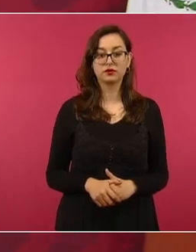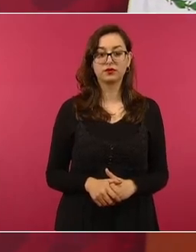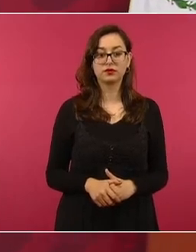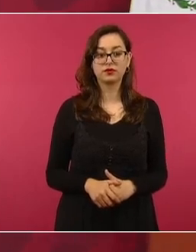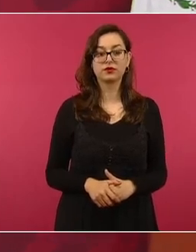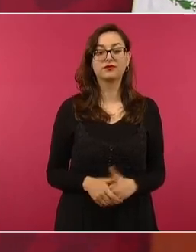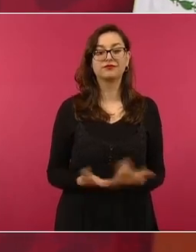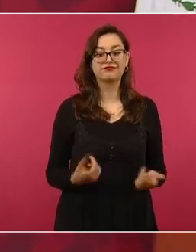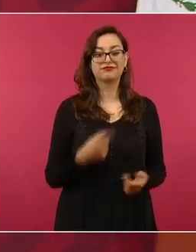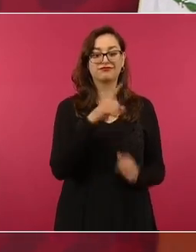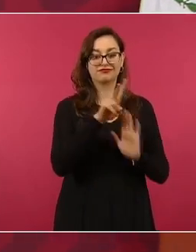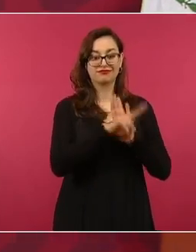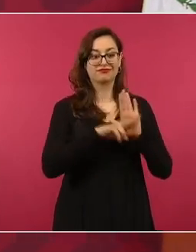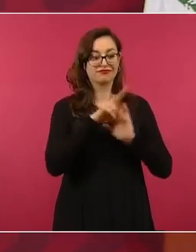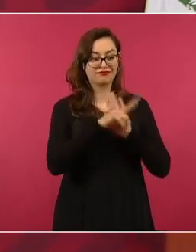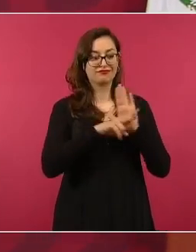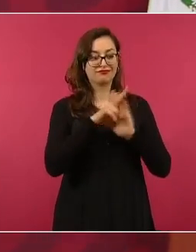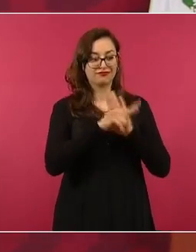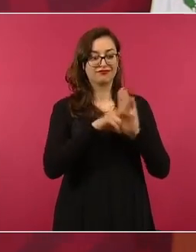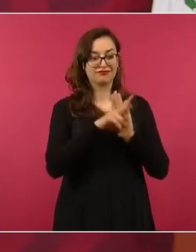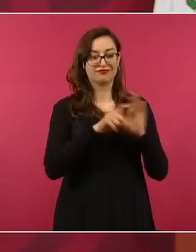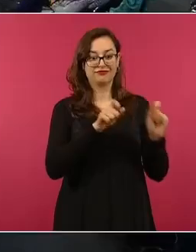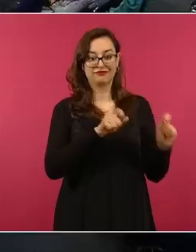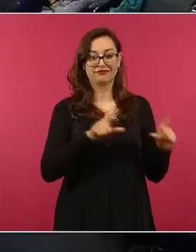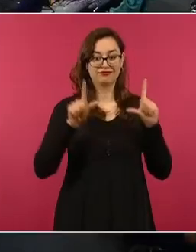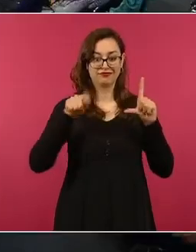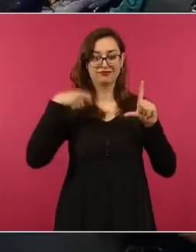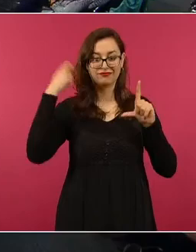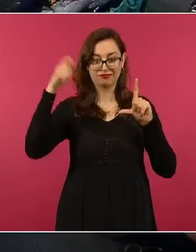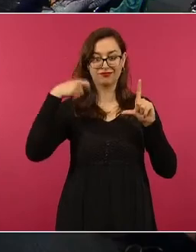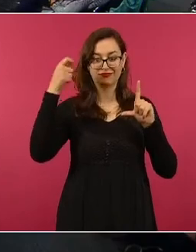un videíto, ¿no lo tienes?